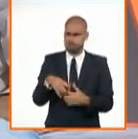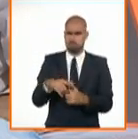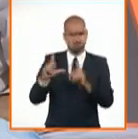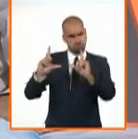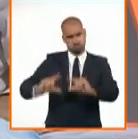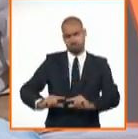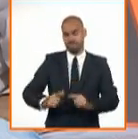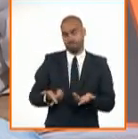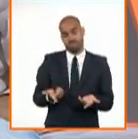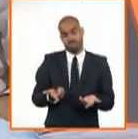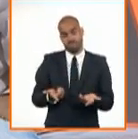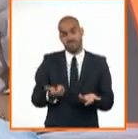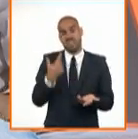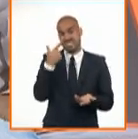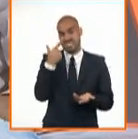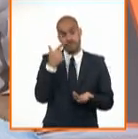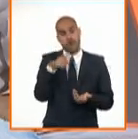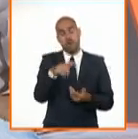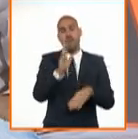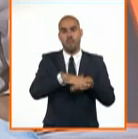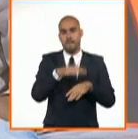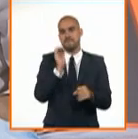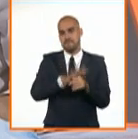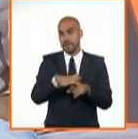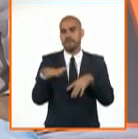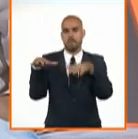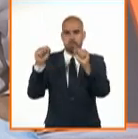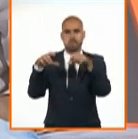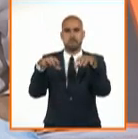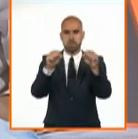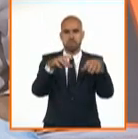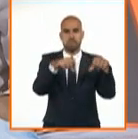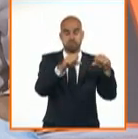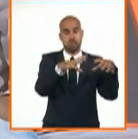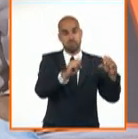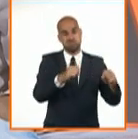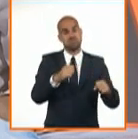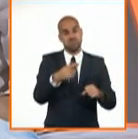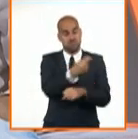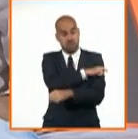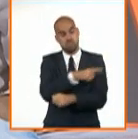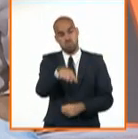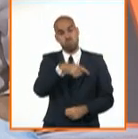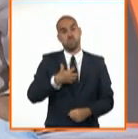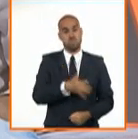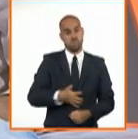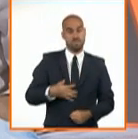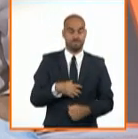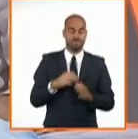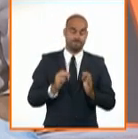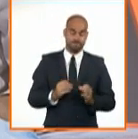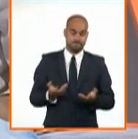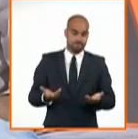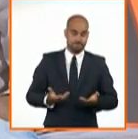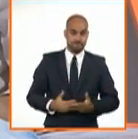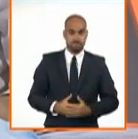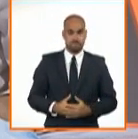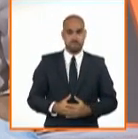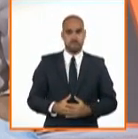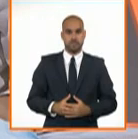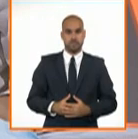provocando el déficit lo que está provocando los molestos apagones actualmente bueno la reserva es